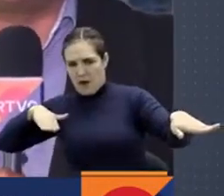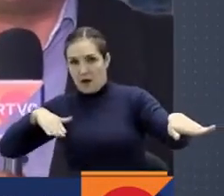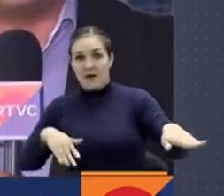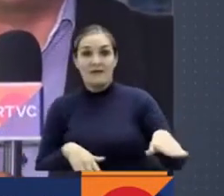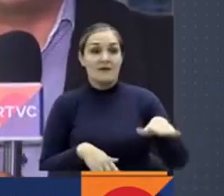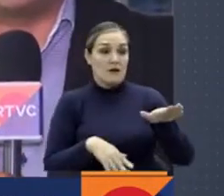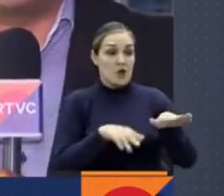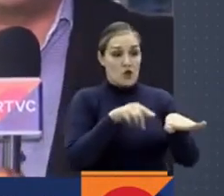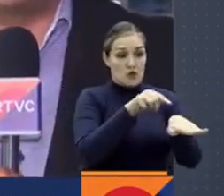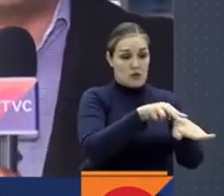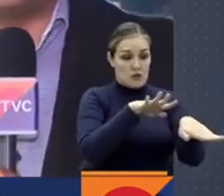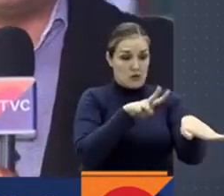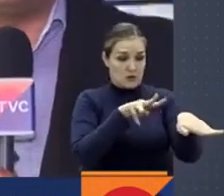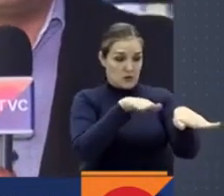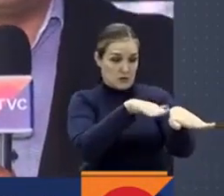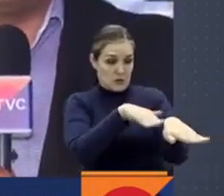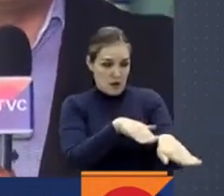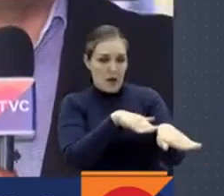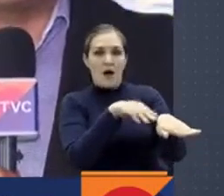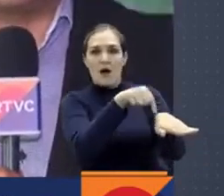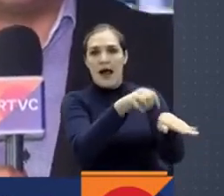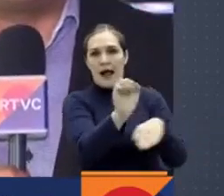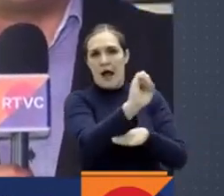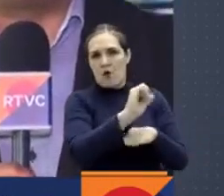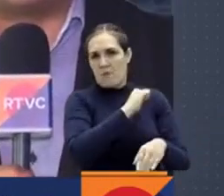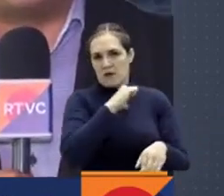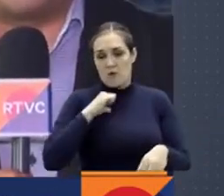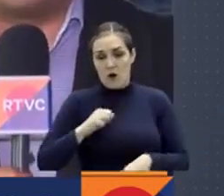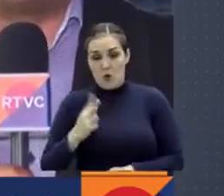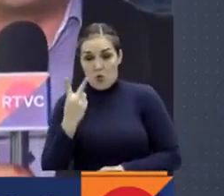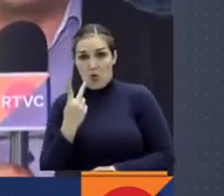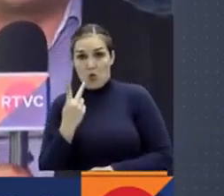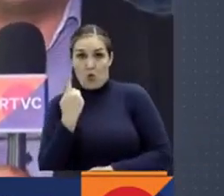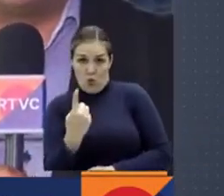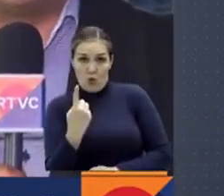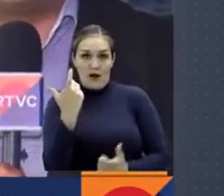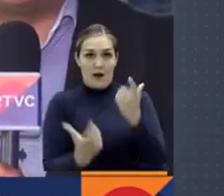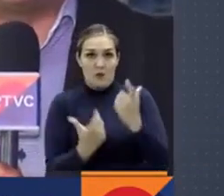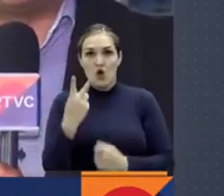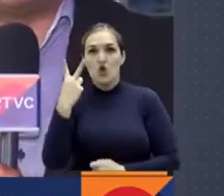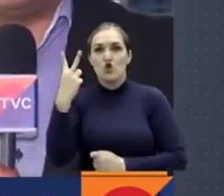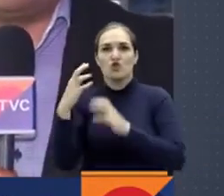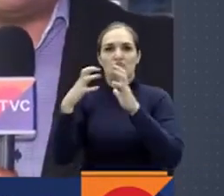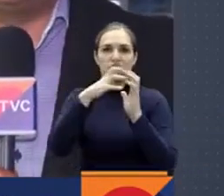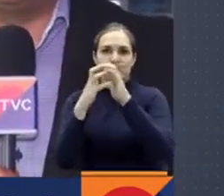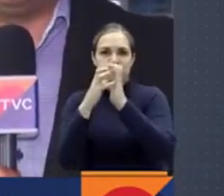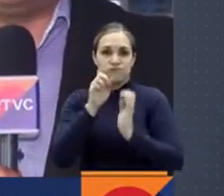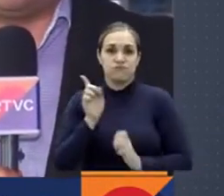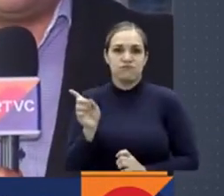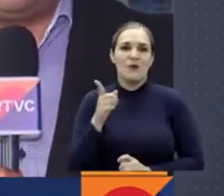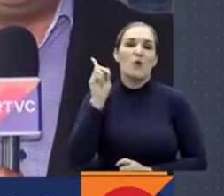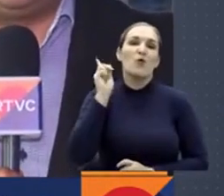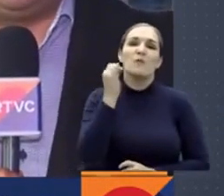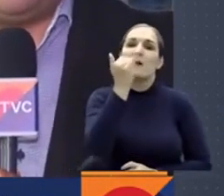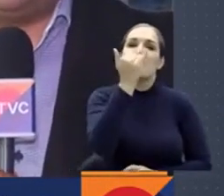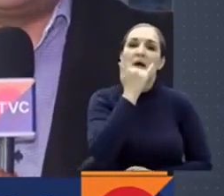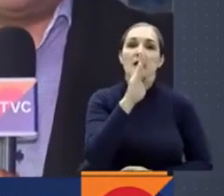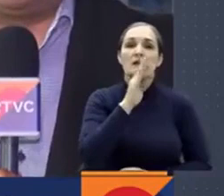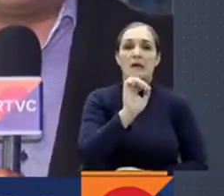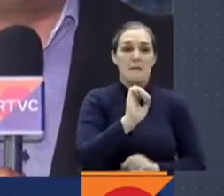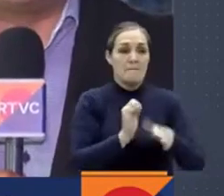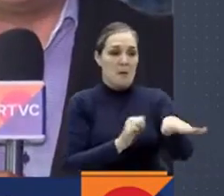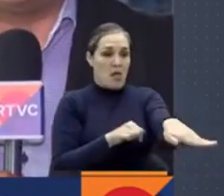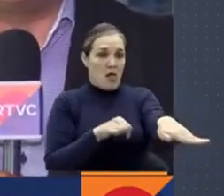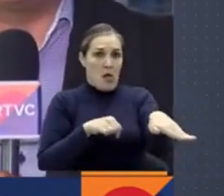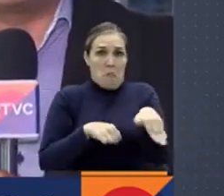vehículos particulares, una camioneta de alta gama y 12 camiones tipo furgón. Por imprudencia del vehículo que iba de primero,